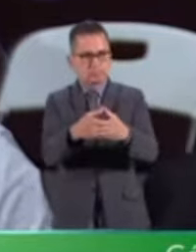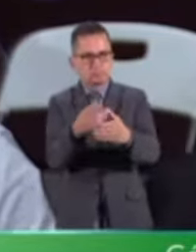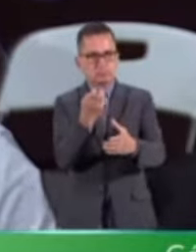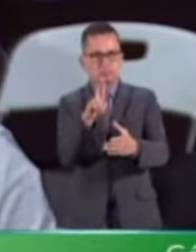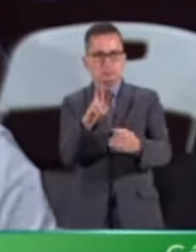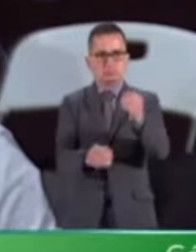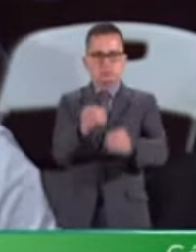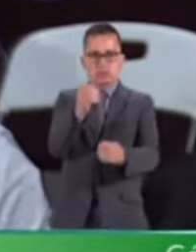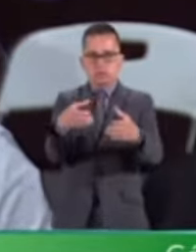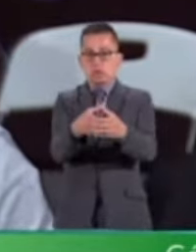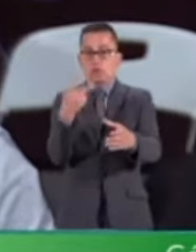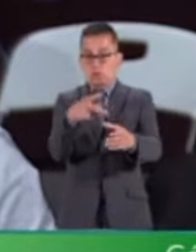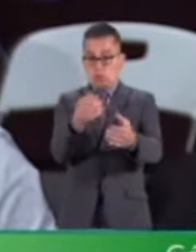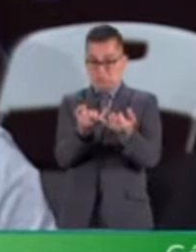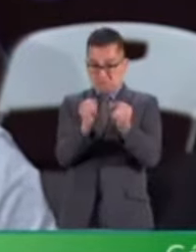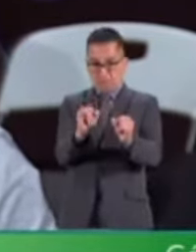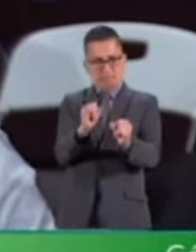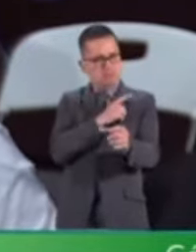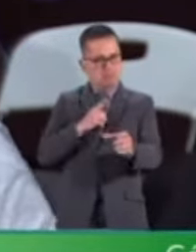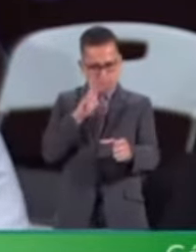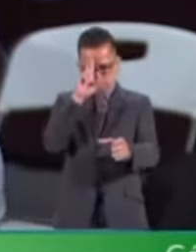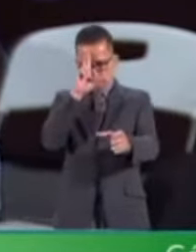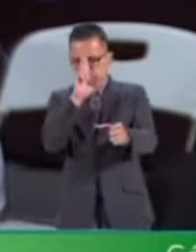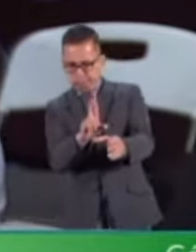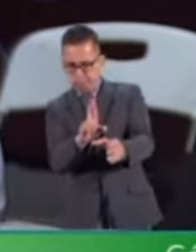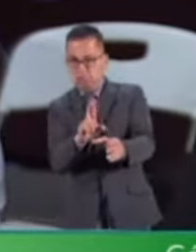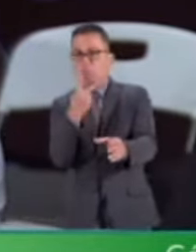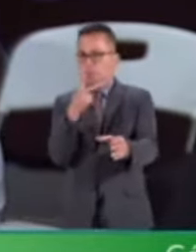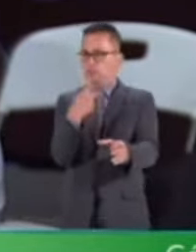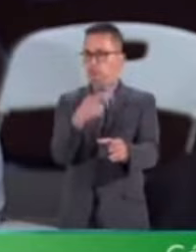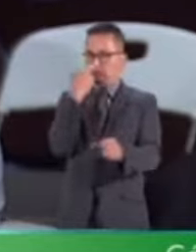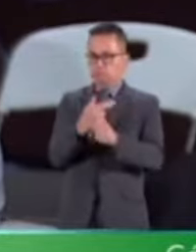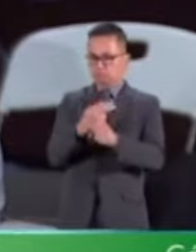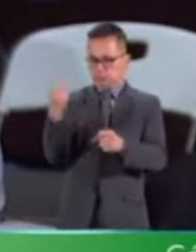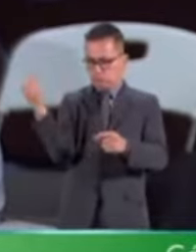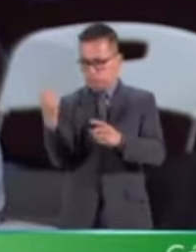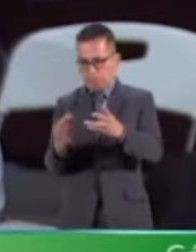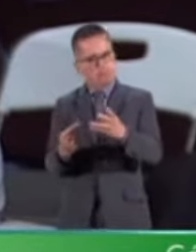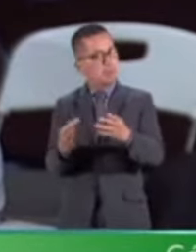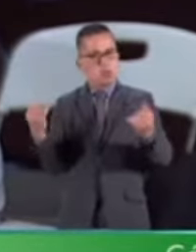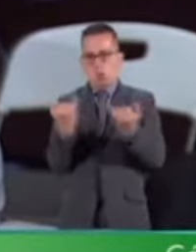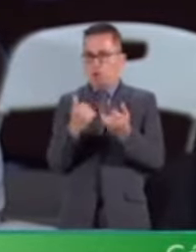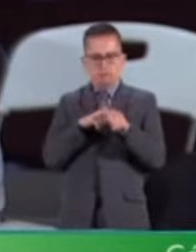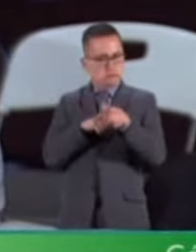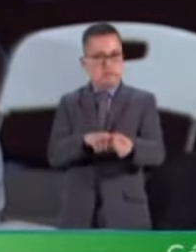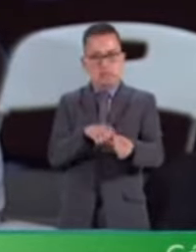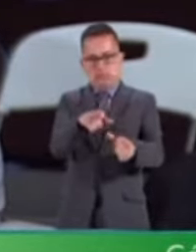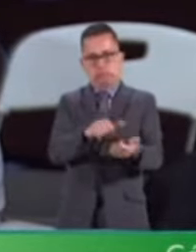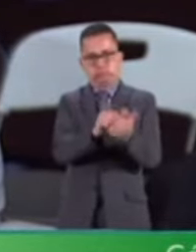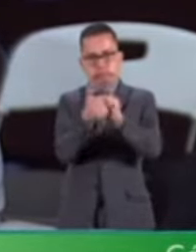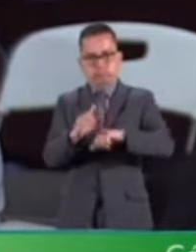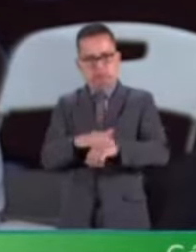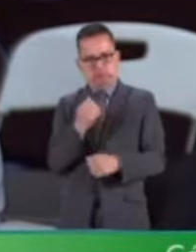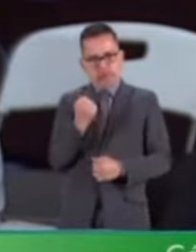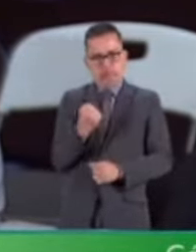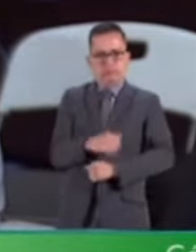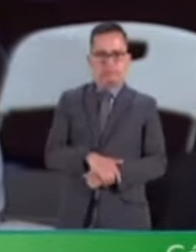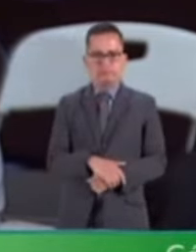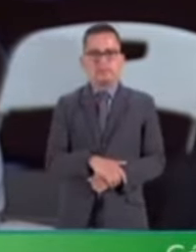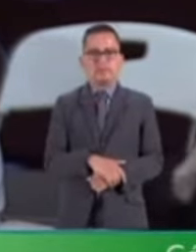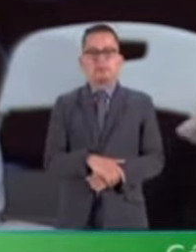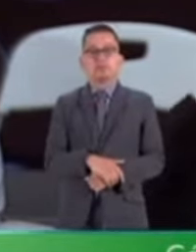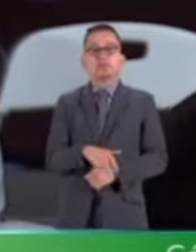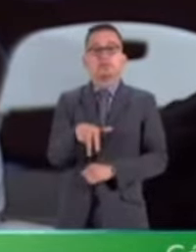Poder Judicial no le resta atribuciones, lo fortalece. Treceavo, el